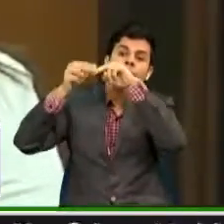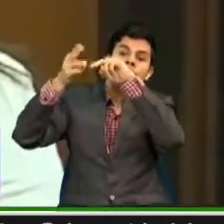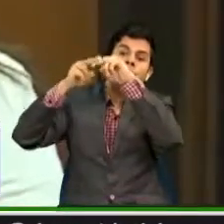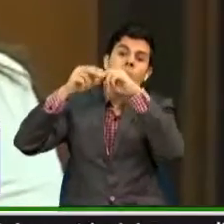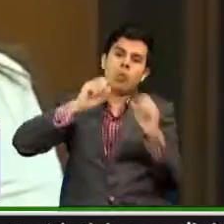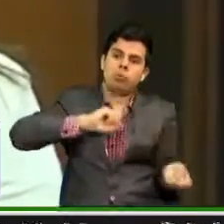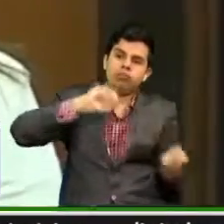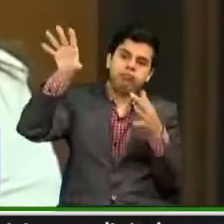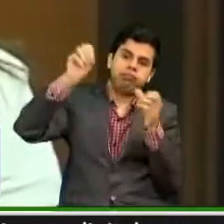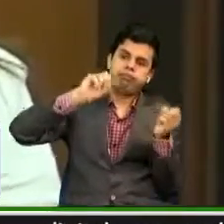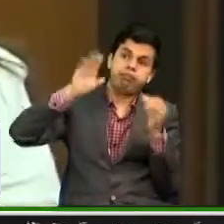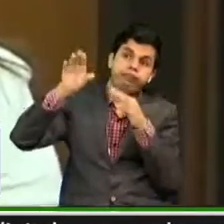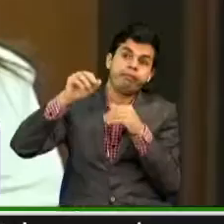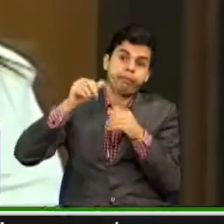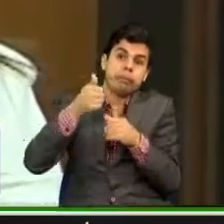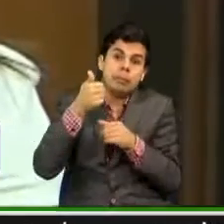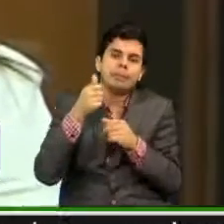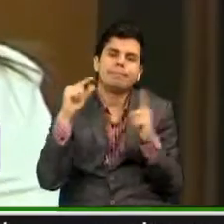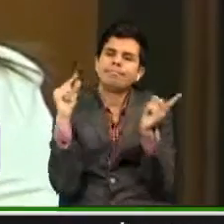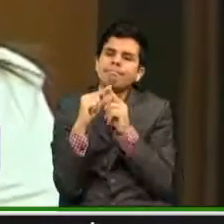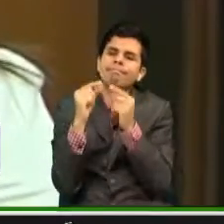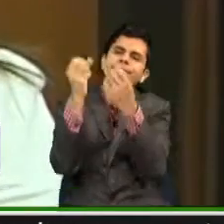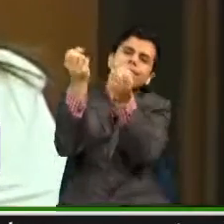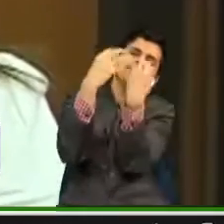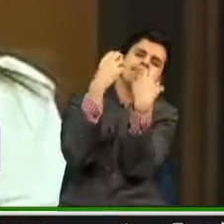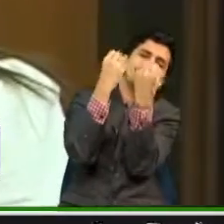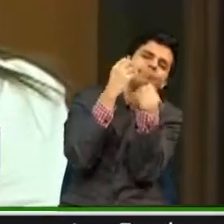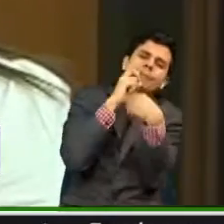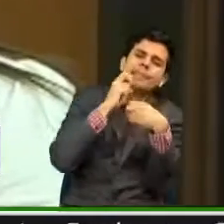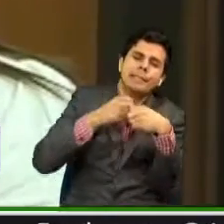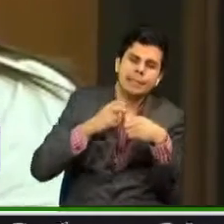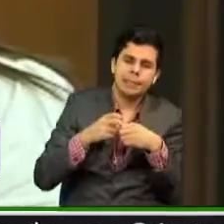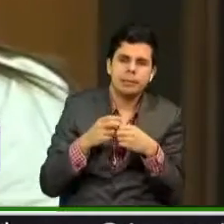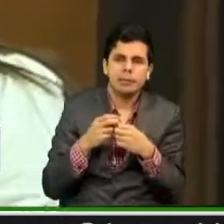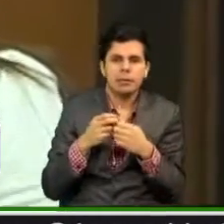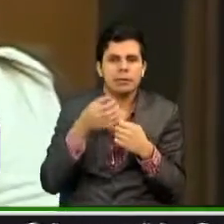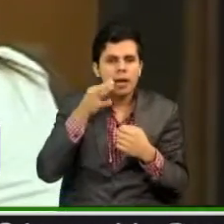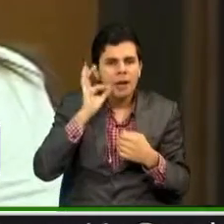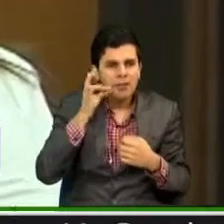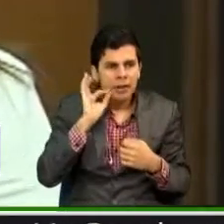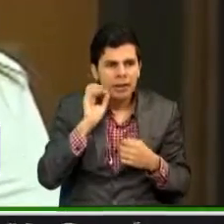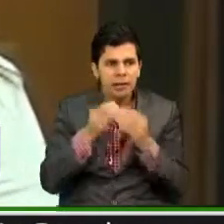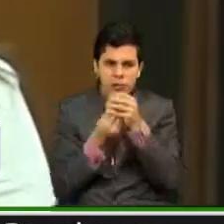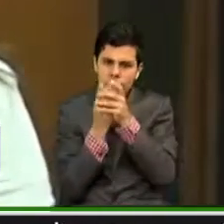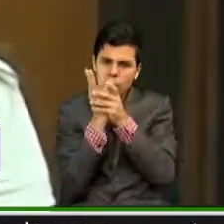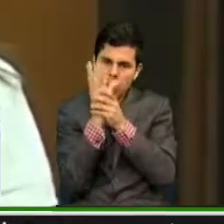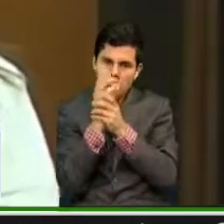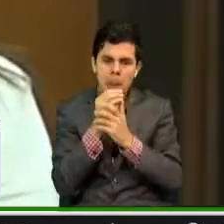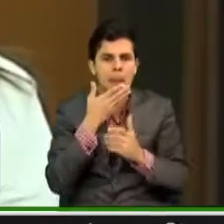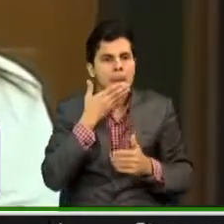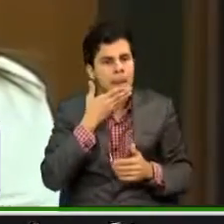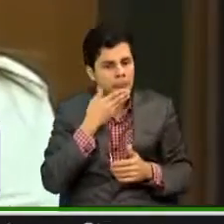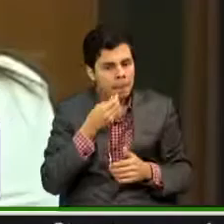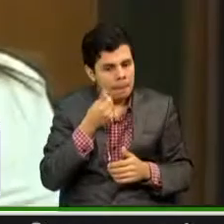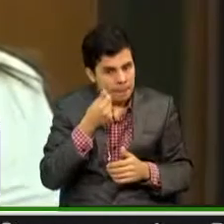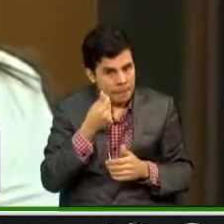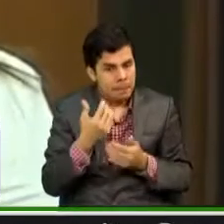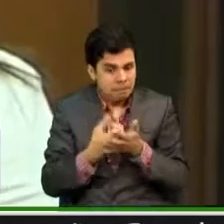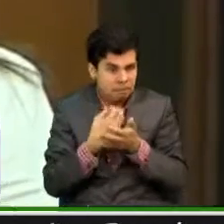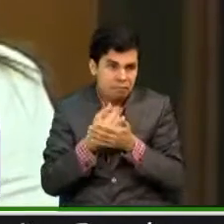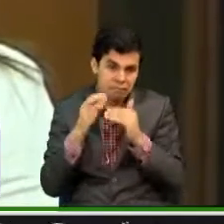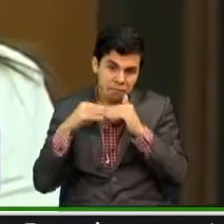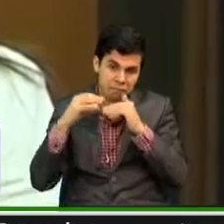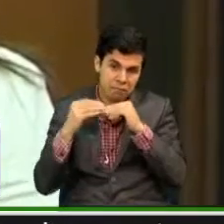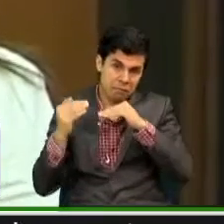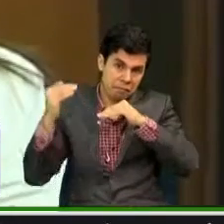que exportamos productos, ya sea café, flores o cualquier otro producto, se ven beneficiados con el aumento del valor del